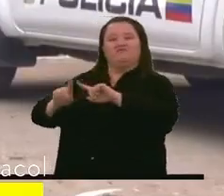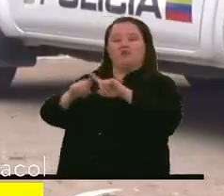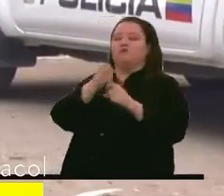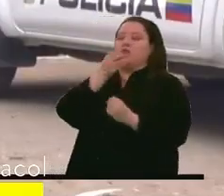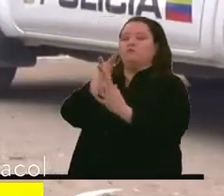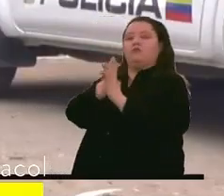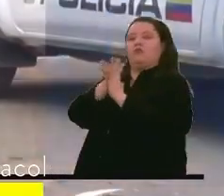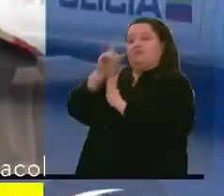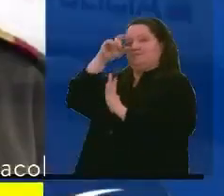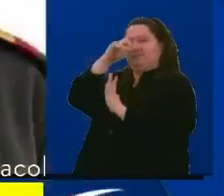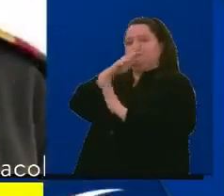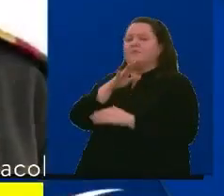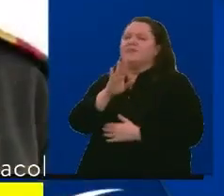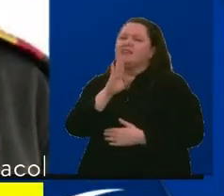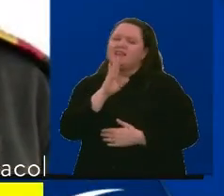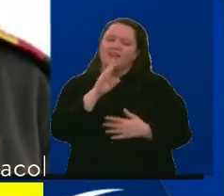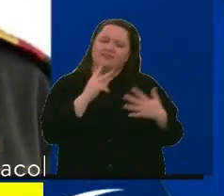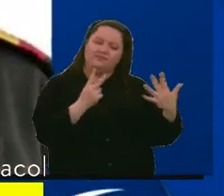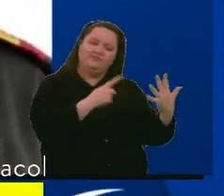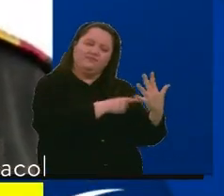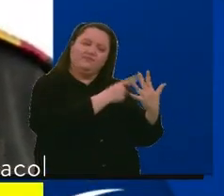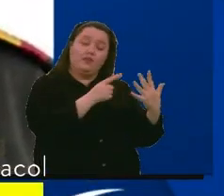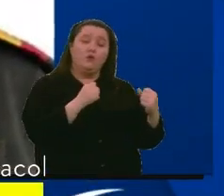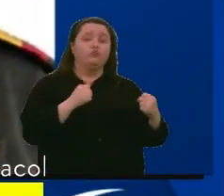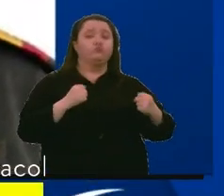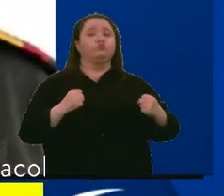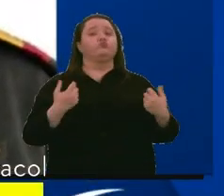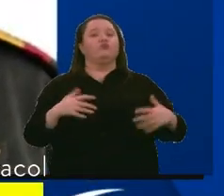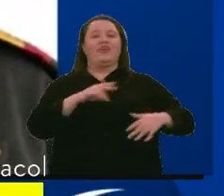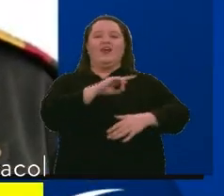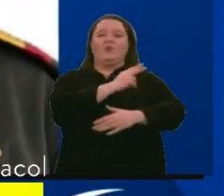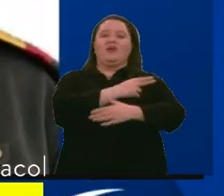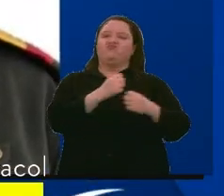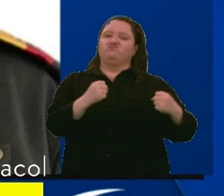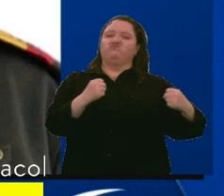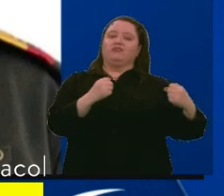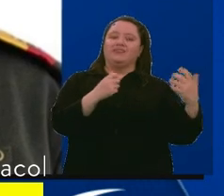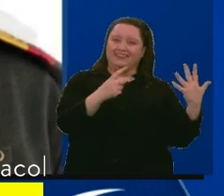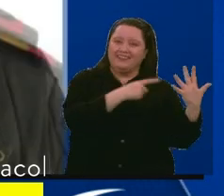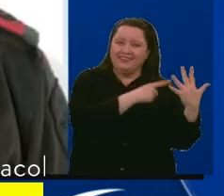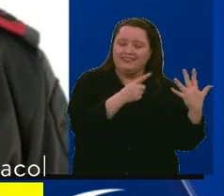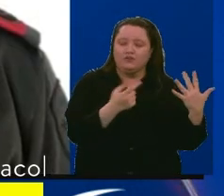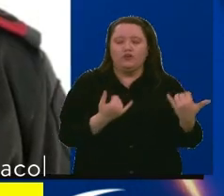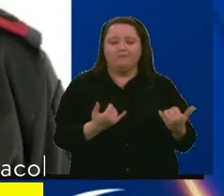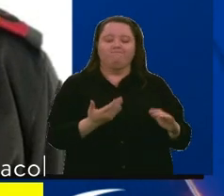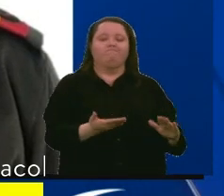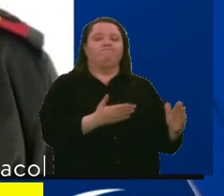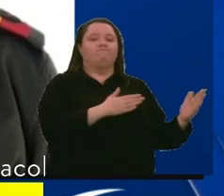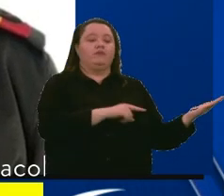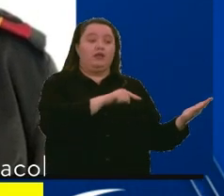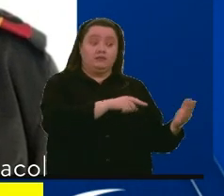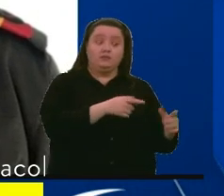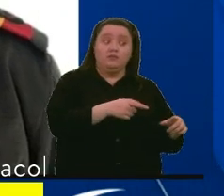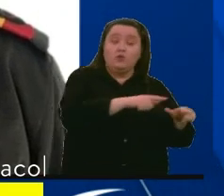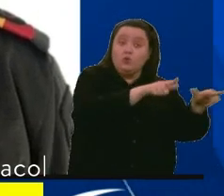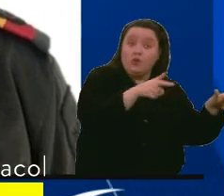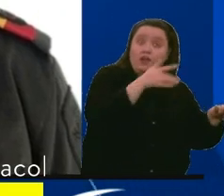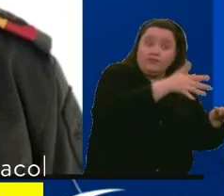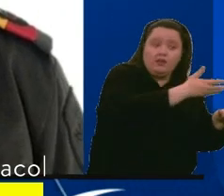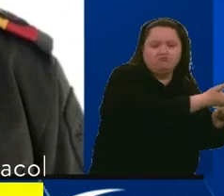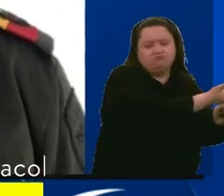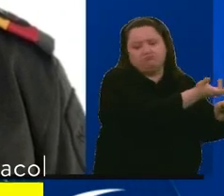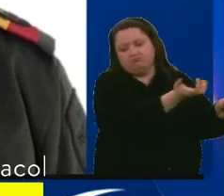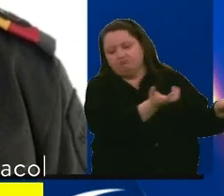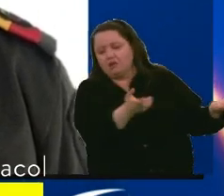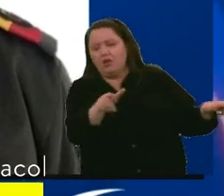Pero, ¿quiénes son estos 7 héroes que hoy despide Colombia? Ellos quienes retornaban hasta la estación donde prestaban su servicio luego de